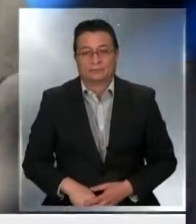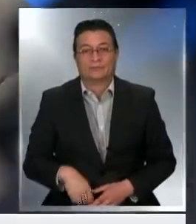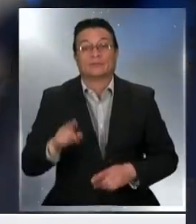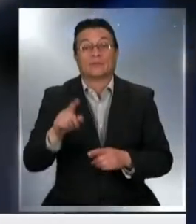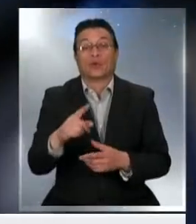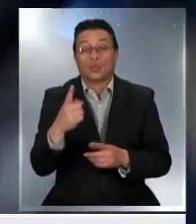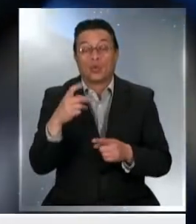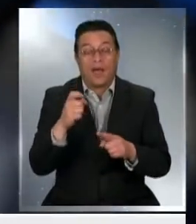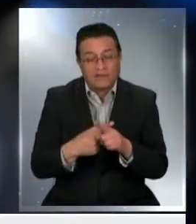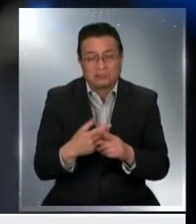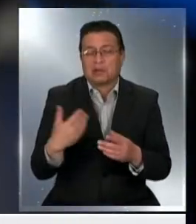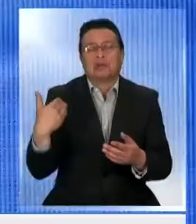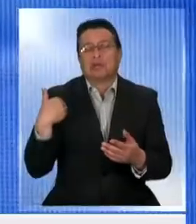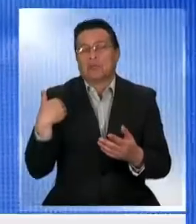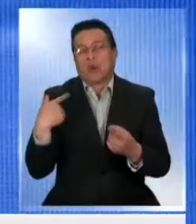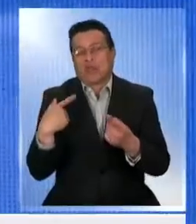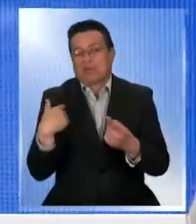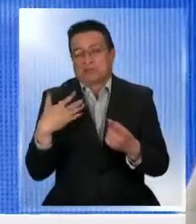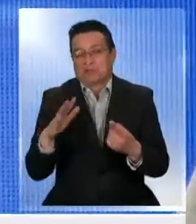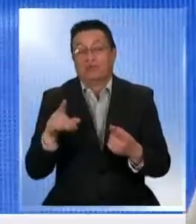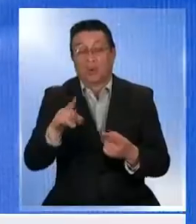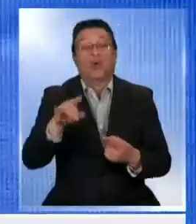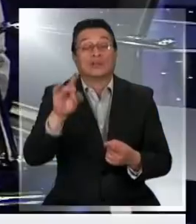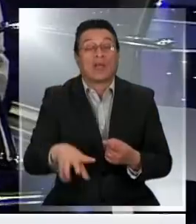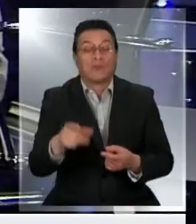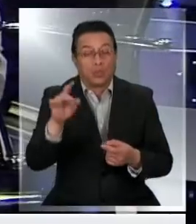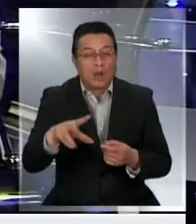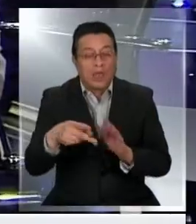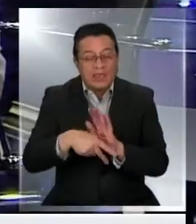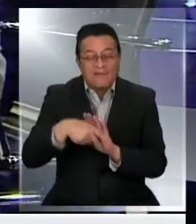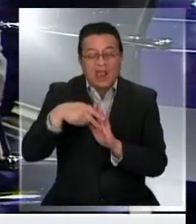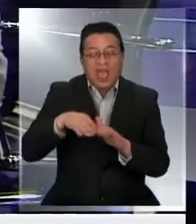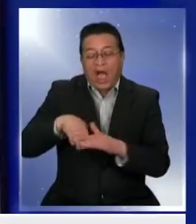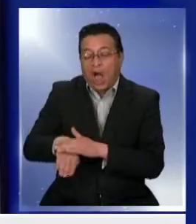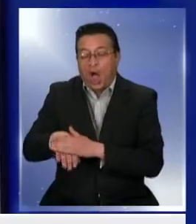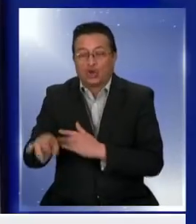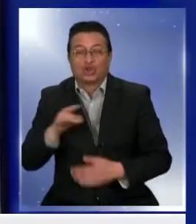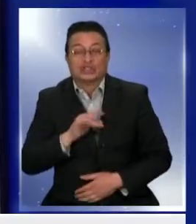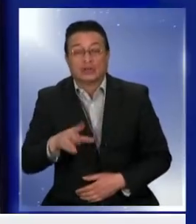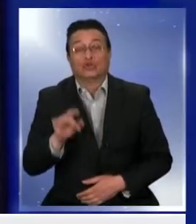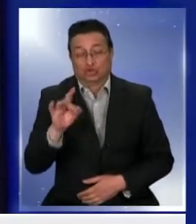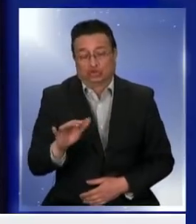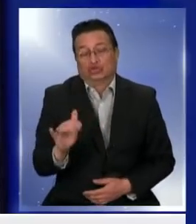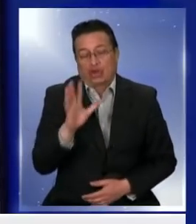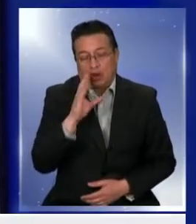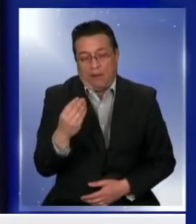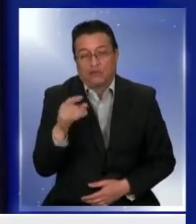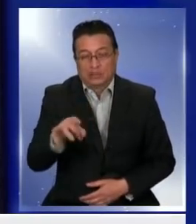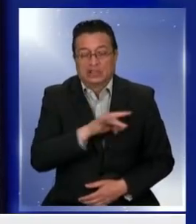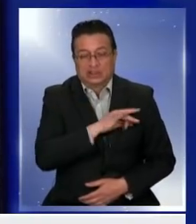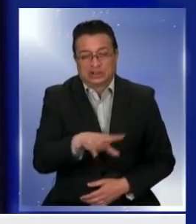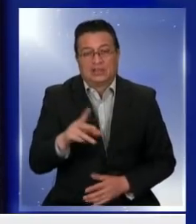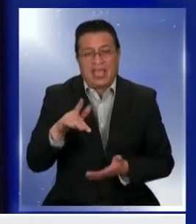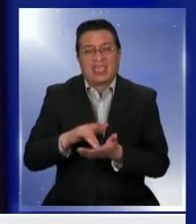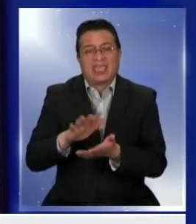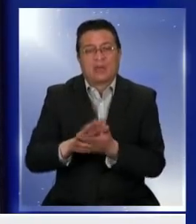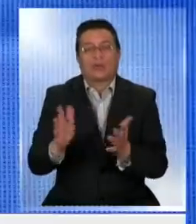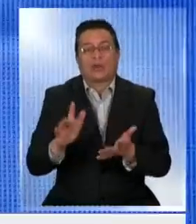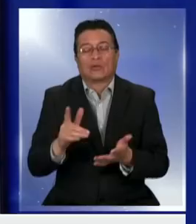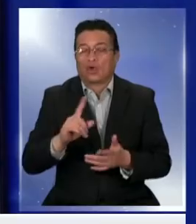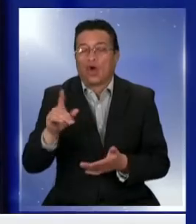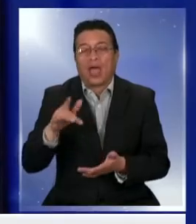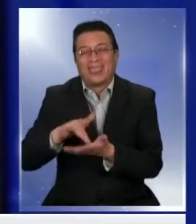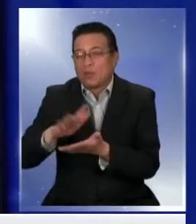una vez no es para tanto, dirán algunos. ¿Usted sabe, por ejemplo, cuál es el nivel de ahorro en este momento del país? Por supuesto, hoy día el nivel de deuda se debiera consolidar. No, el de